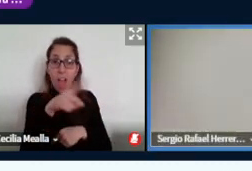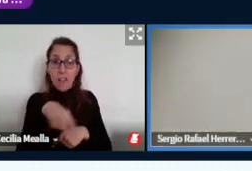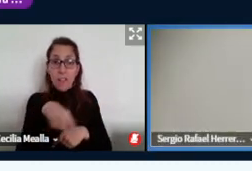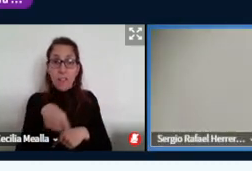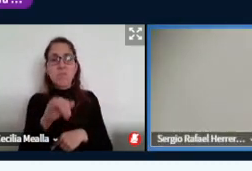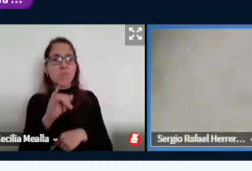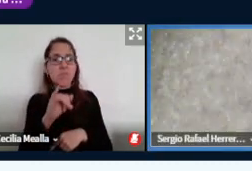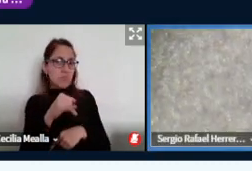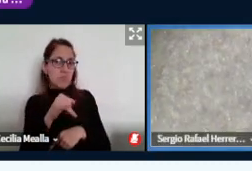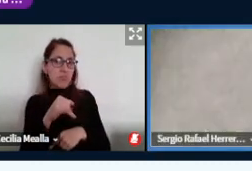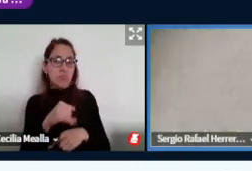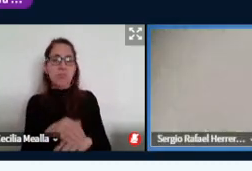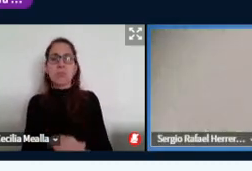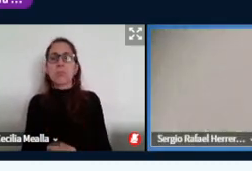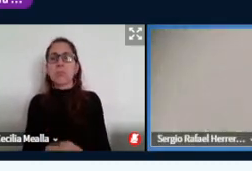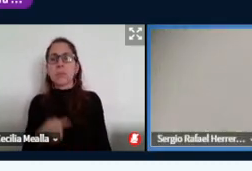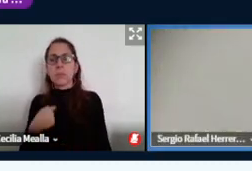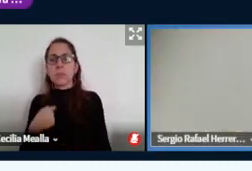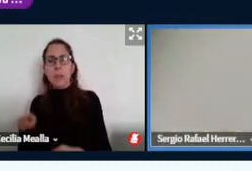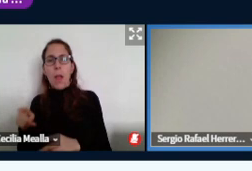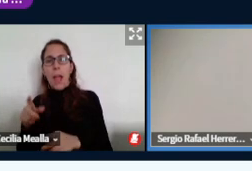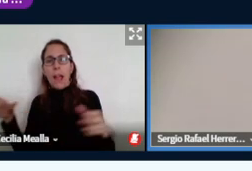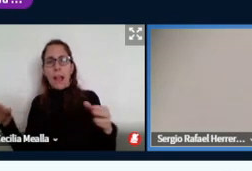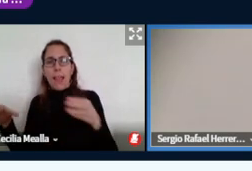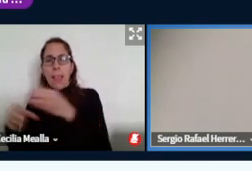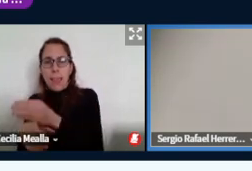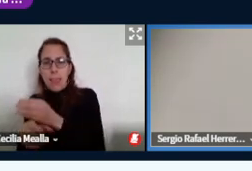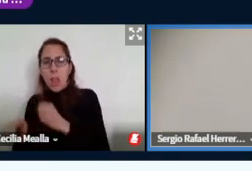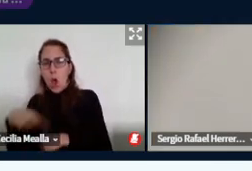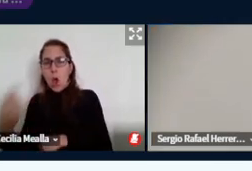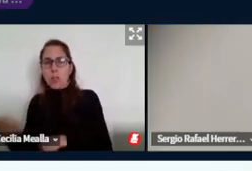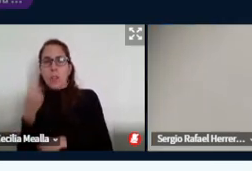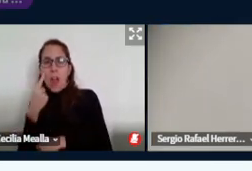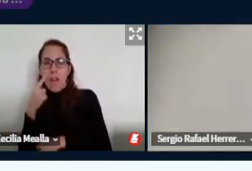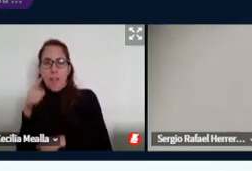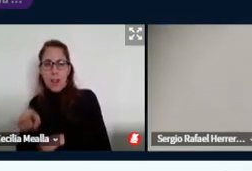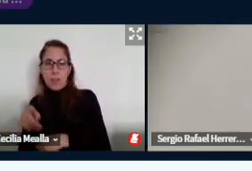no mientras tengo pongo dudas. el prepa acá de músculo estriado.